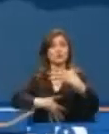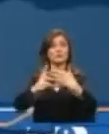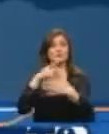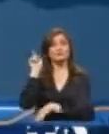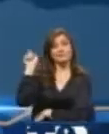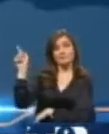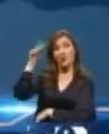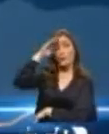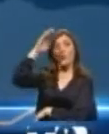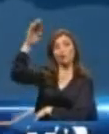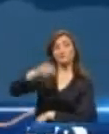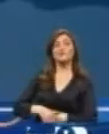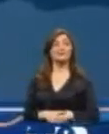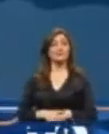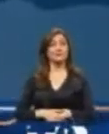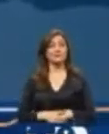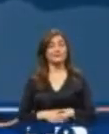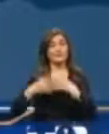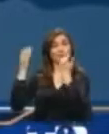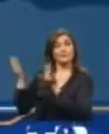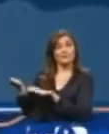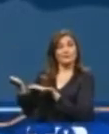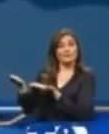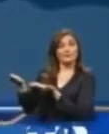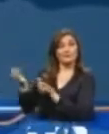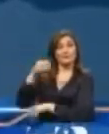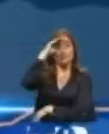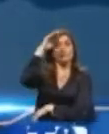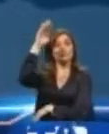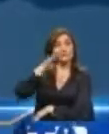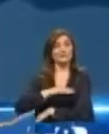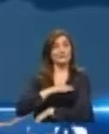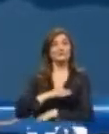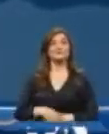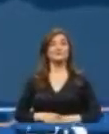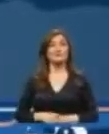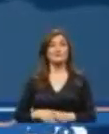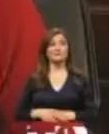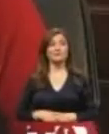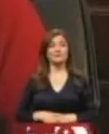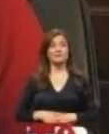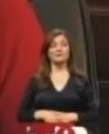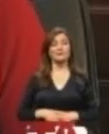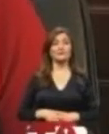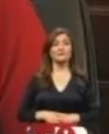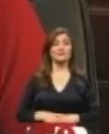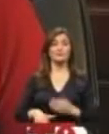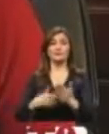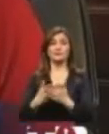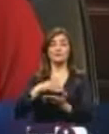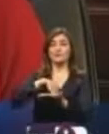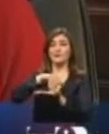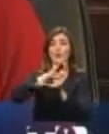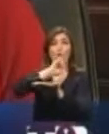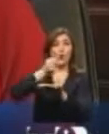habilitados 51.218 policías y 48.254 miembros de las Fuerzas Armadas. Se están notificando a los miembros de